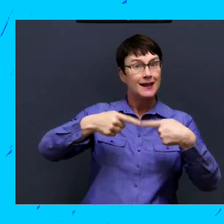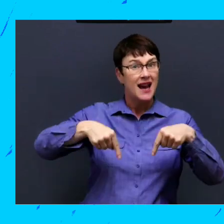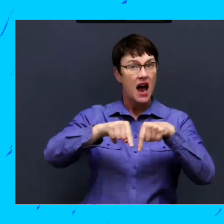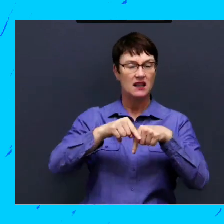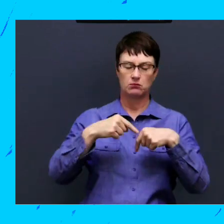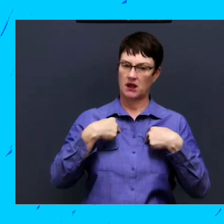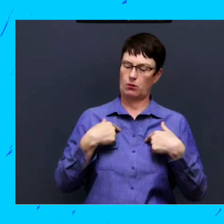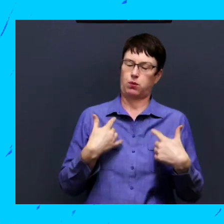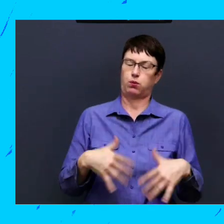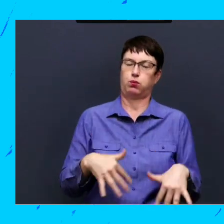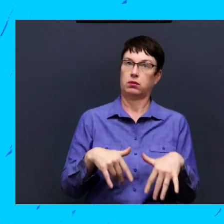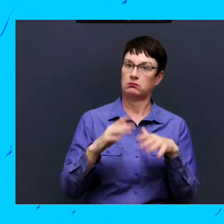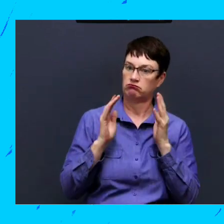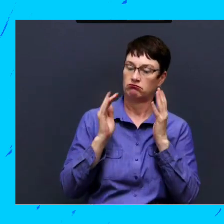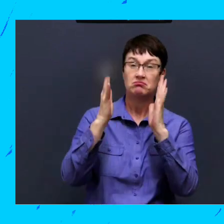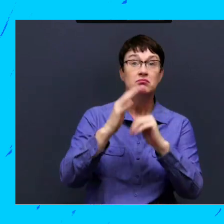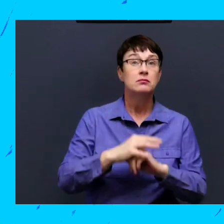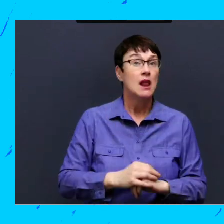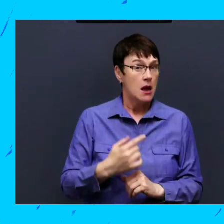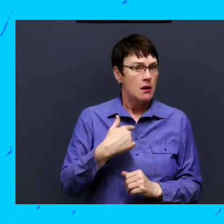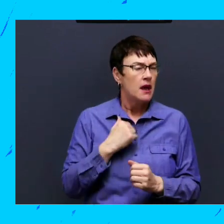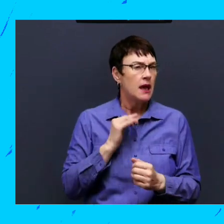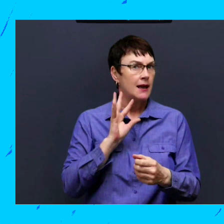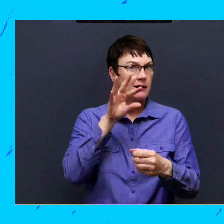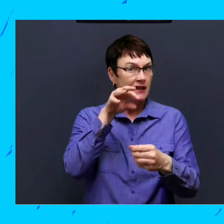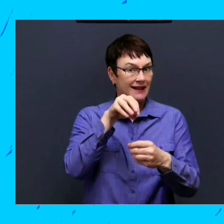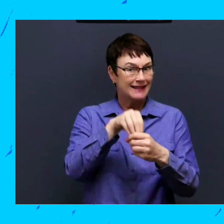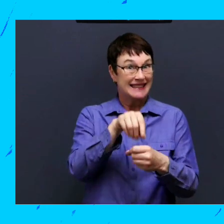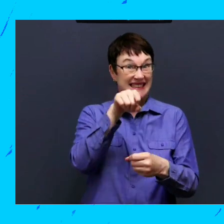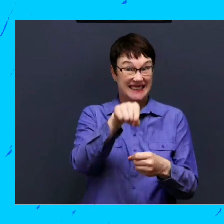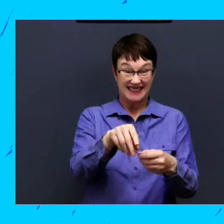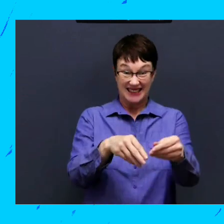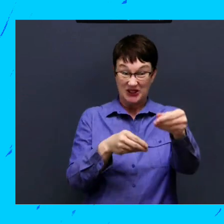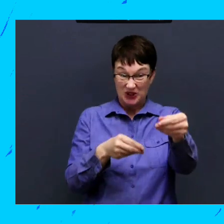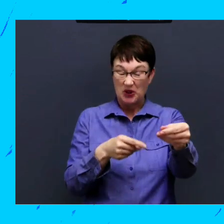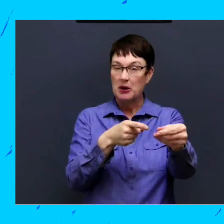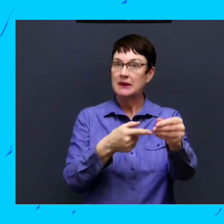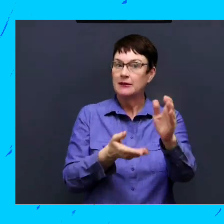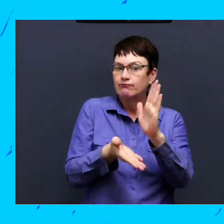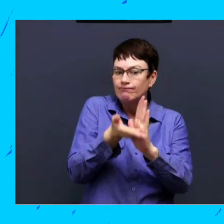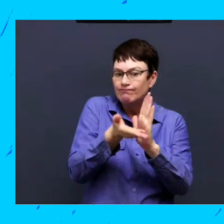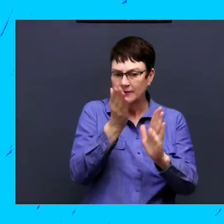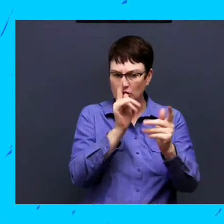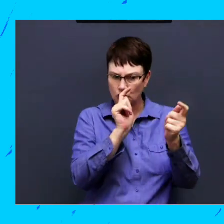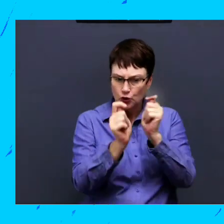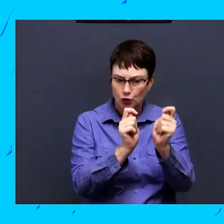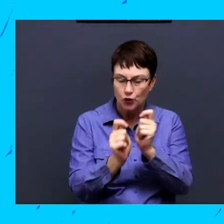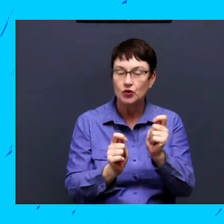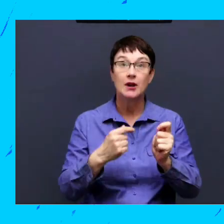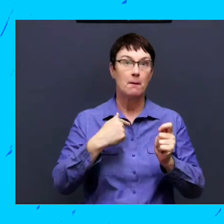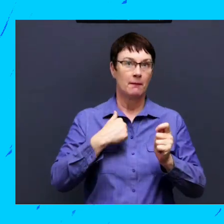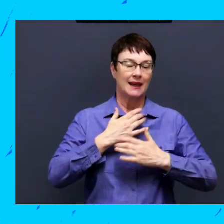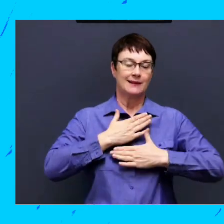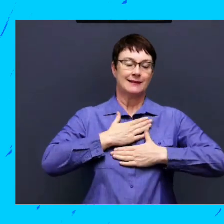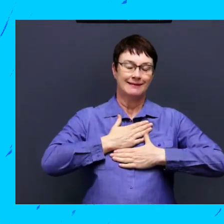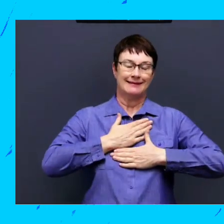Guidance. Estoy contento de estar aquí. Yo también trabajé en la actualización de esta directriz, así que